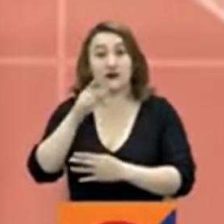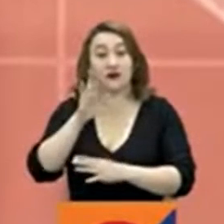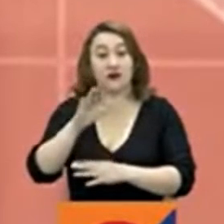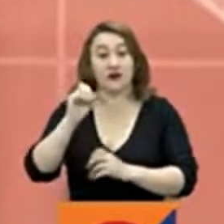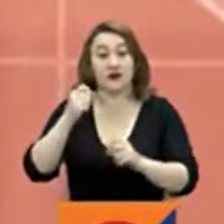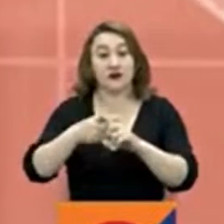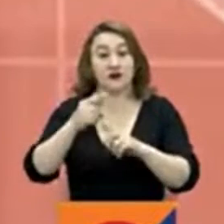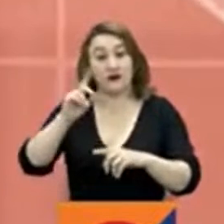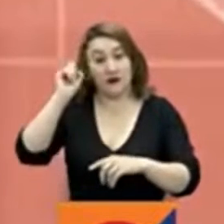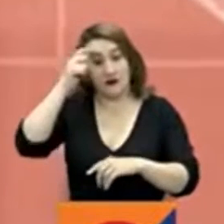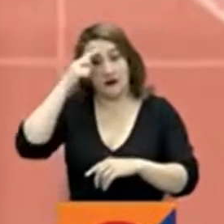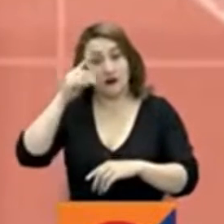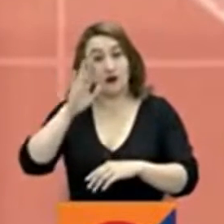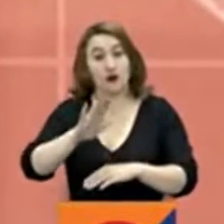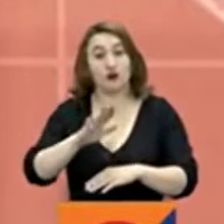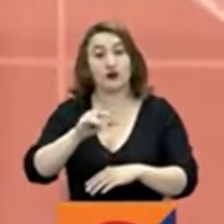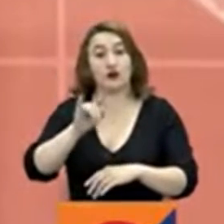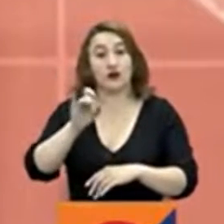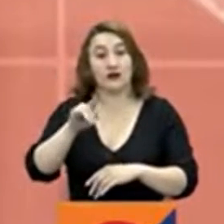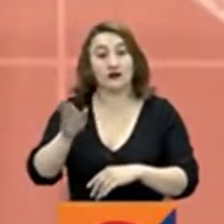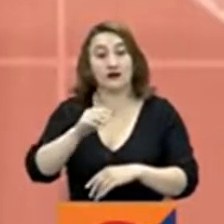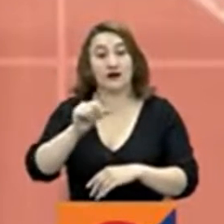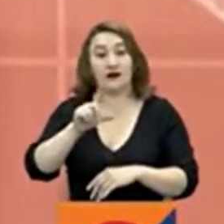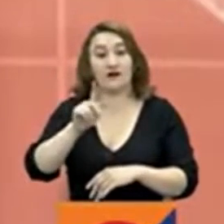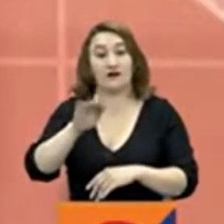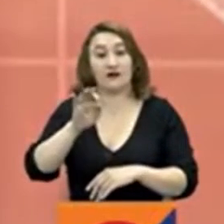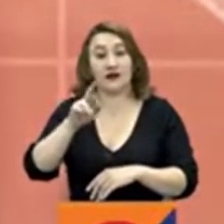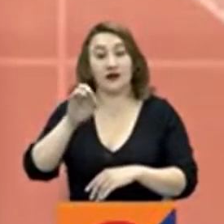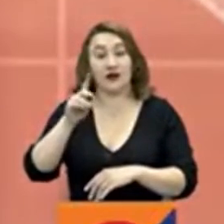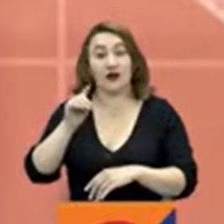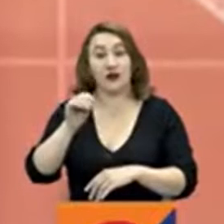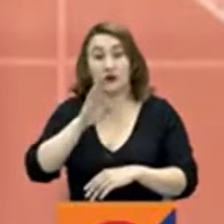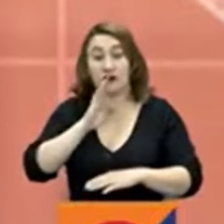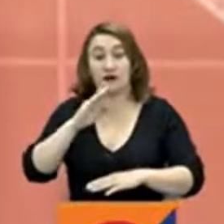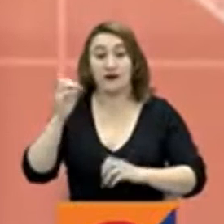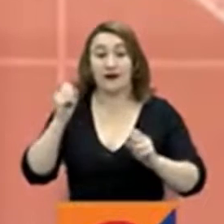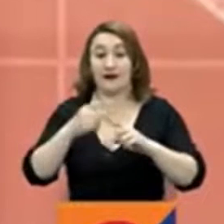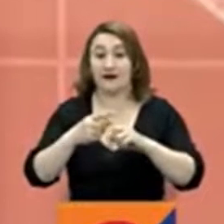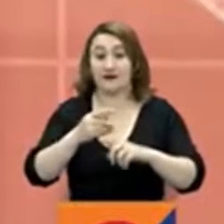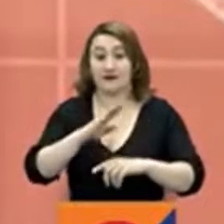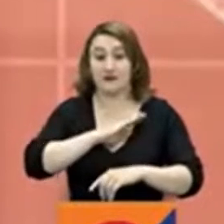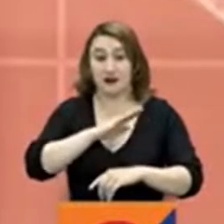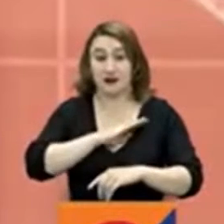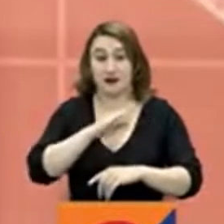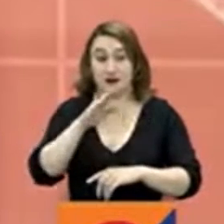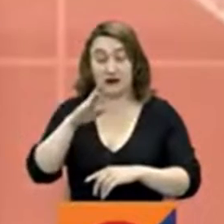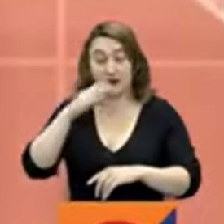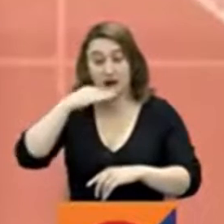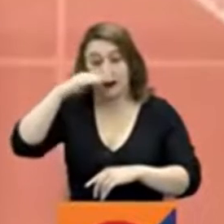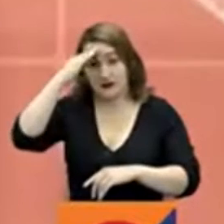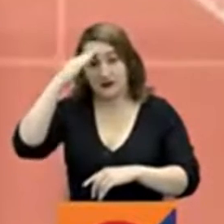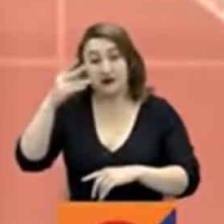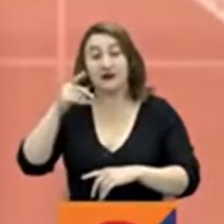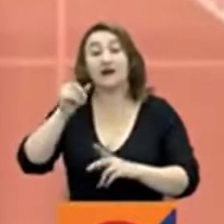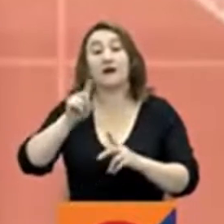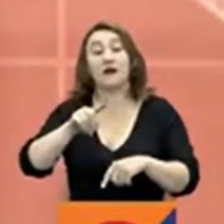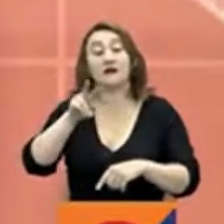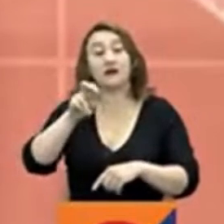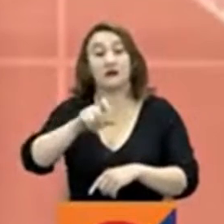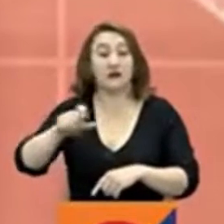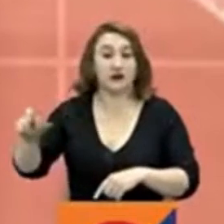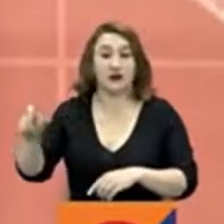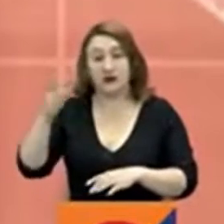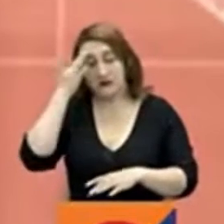Luis Alfredo Ramos, al exalcalde de Medellín Alonso Salazar y a otras 7 personas porque según las investigaciones